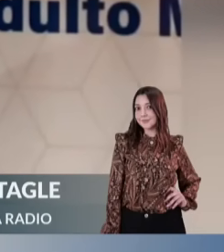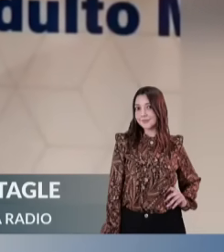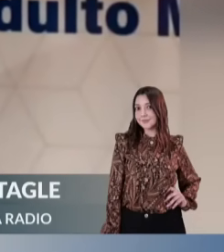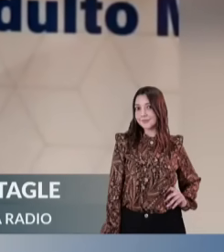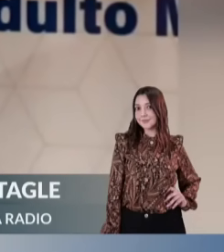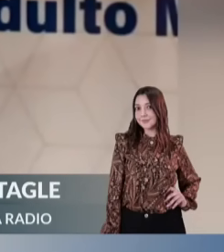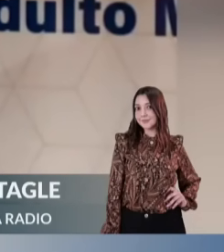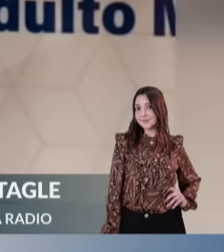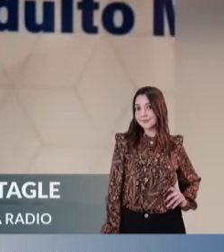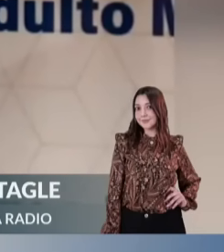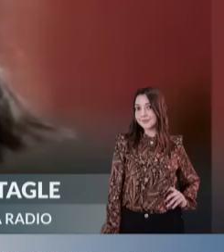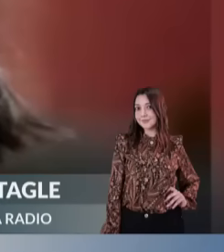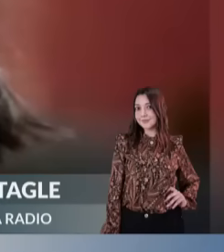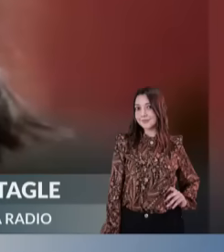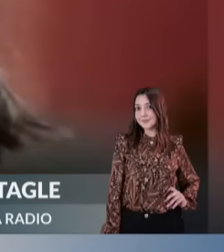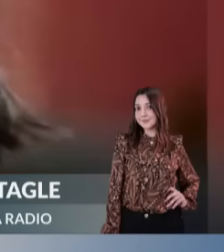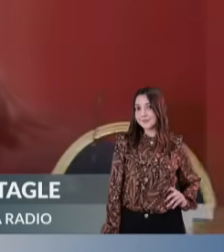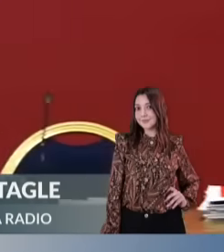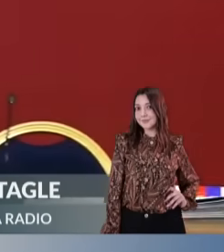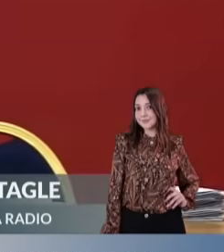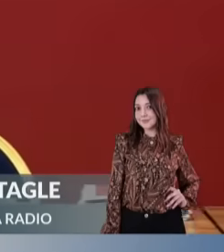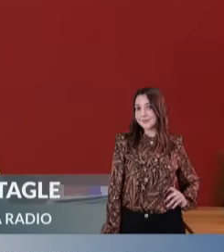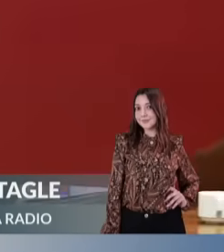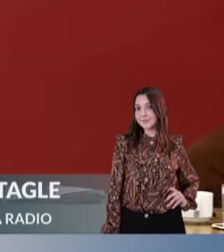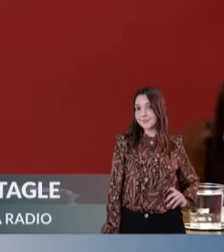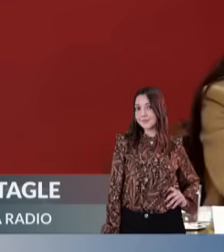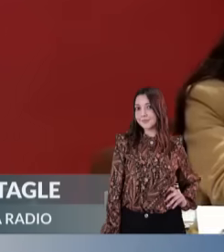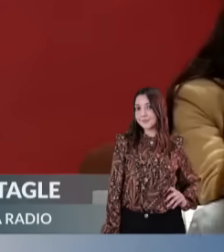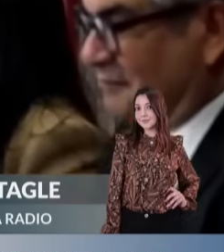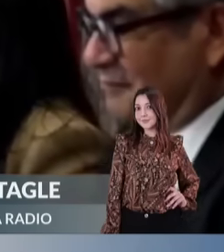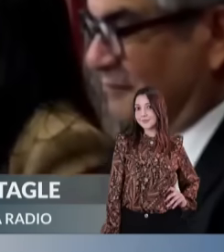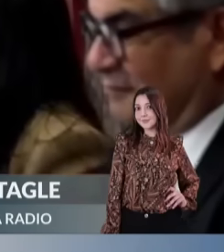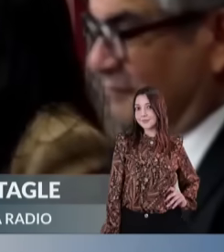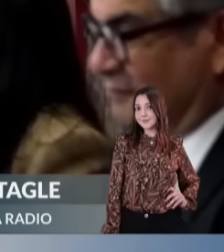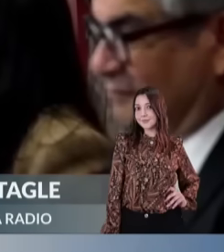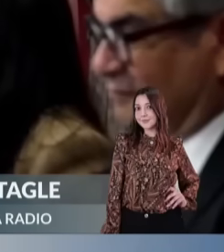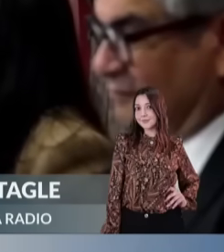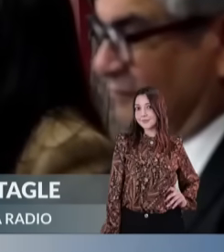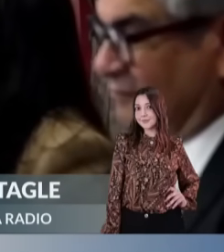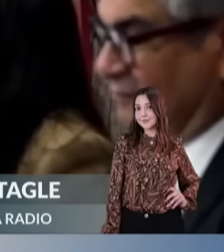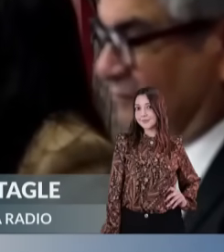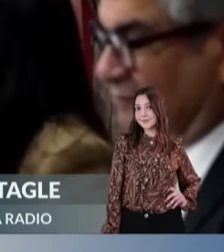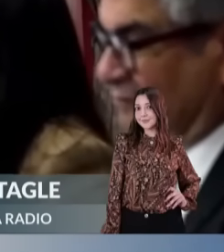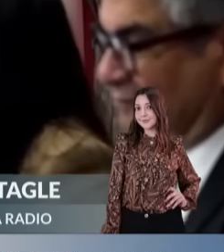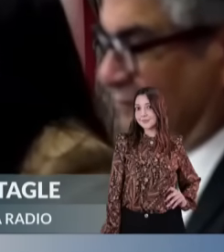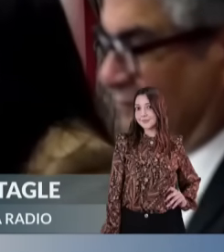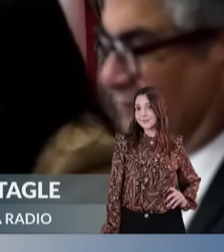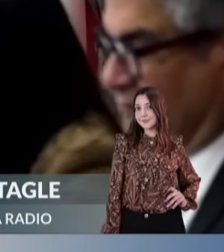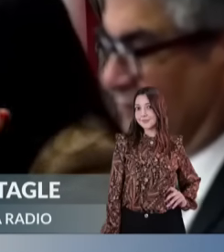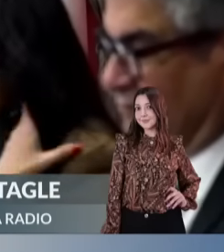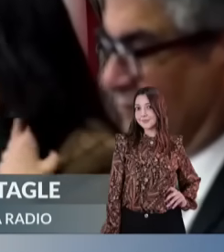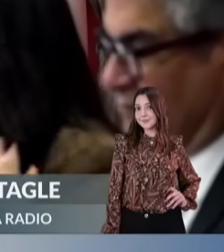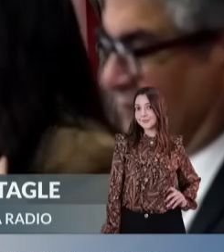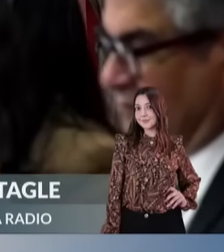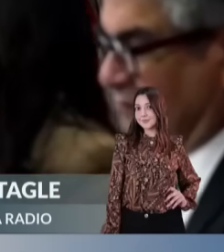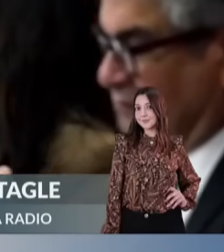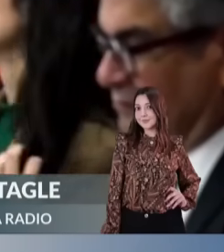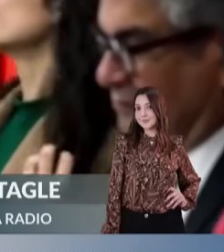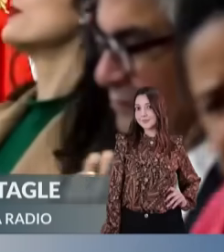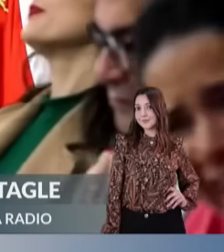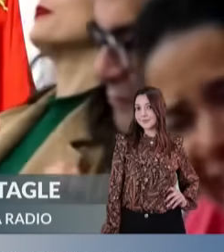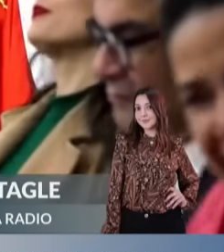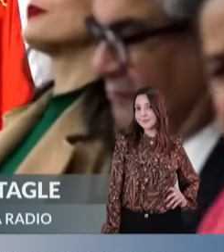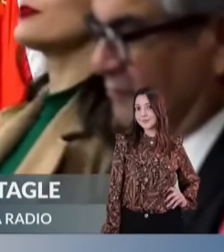para realizar una jornada de capacitación, igual como se hizo con las administraciones de Sebastián Piñera y Michelle Bachelet. Dentro